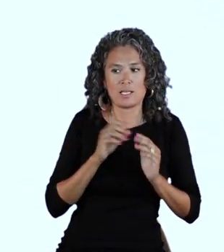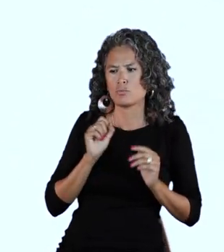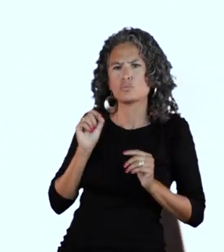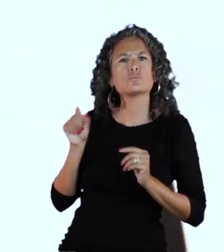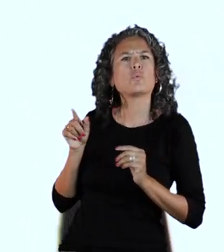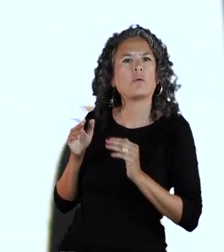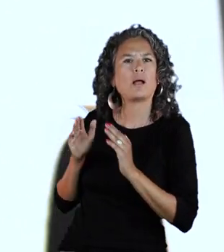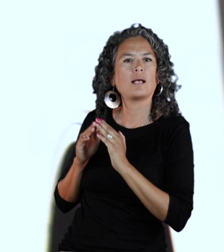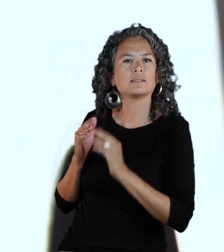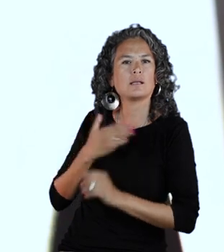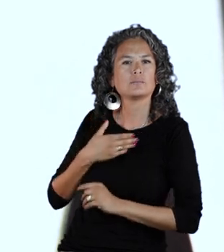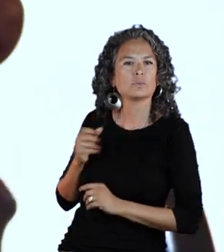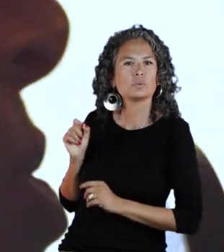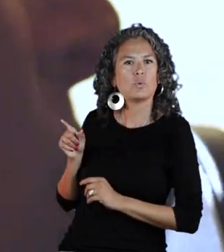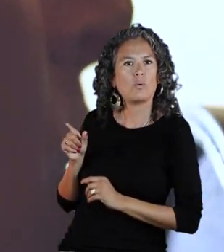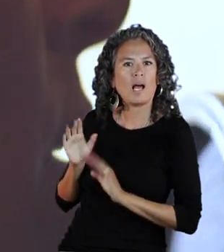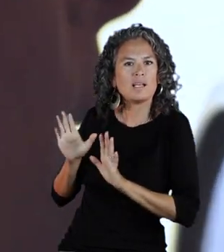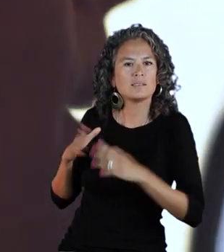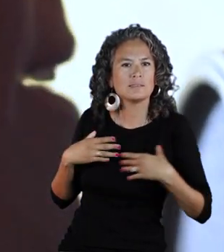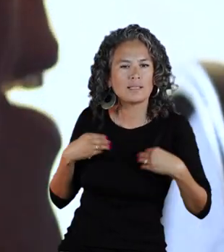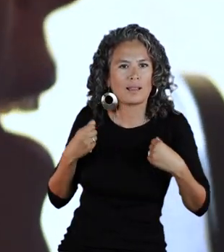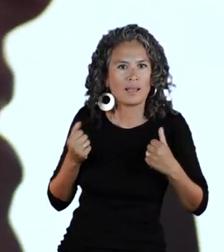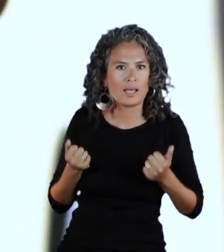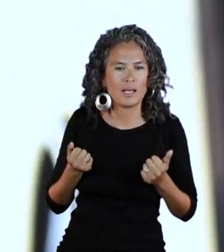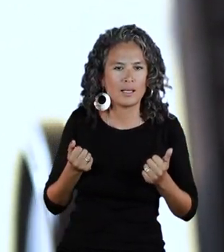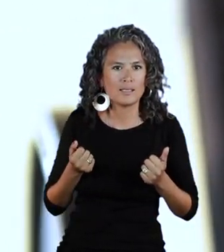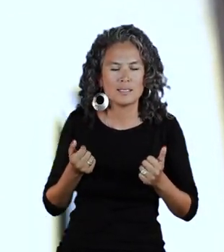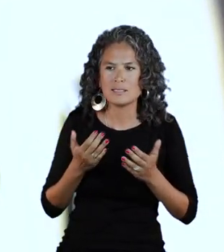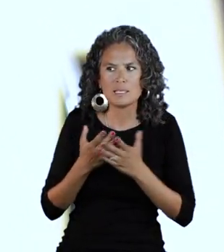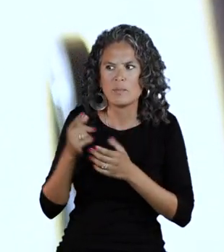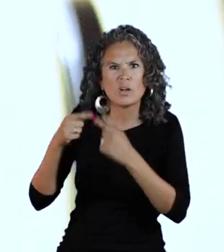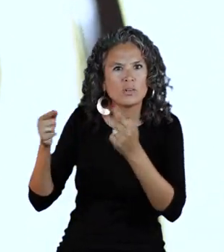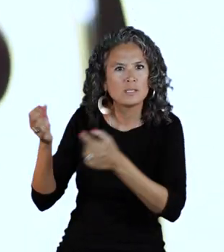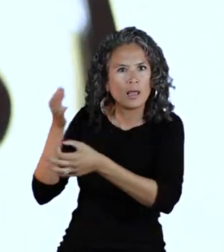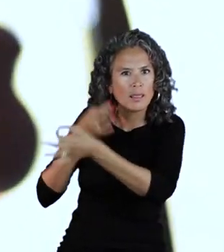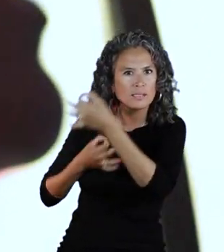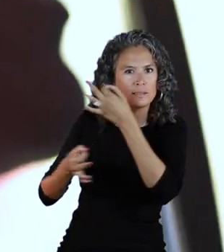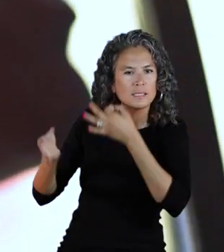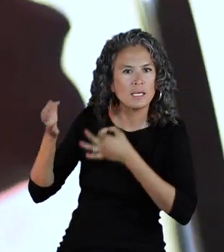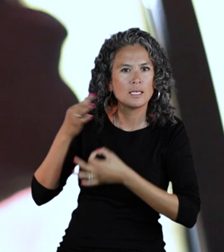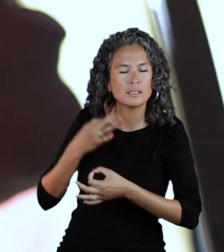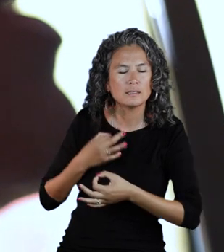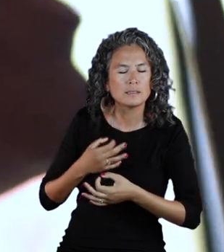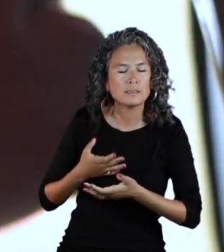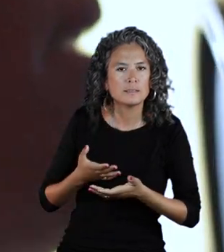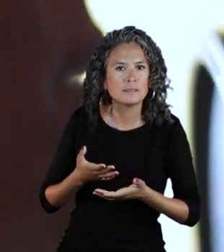su casa. Él me había hecho sentir eso. Cada cosa que me decía